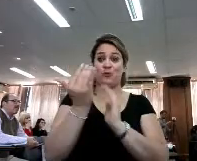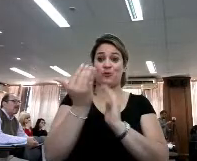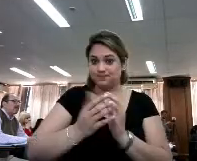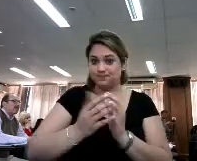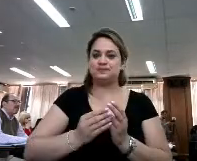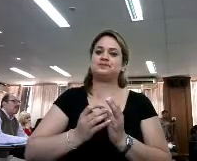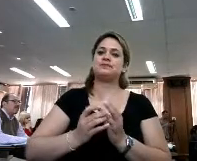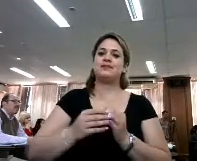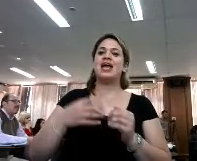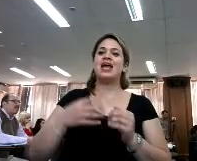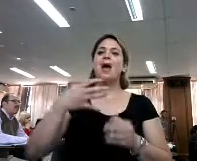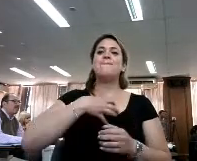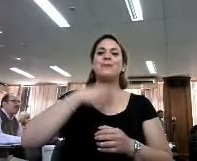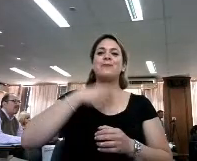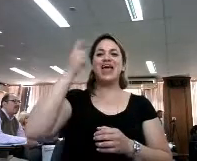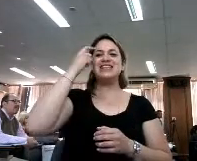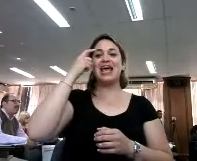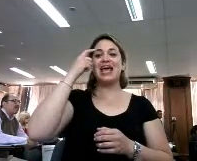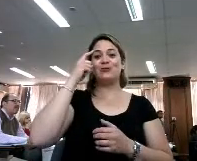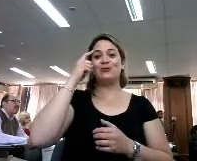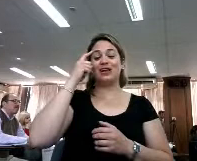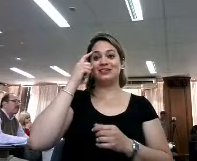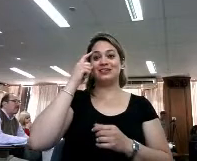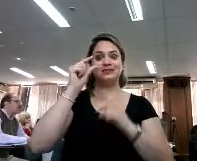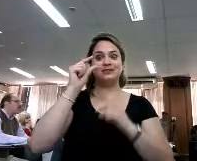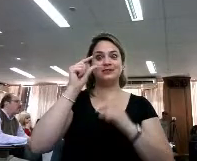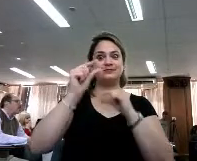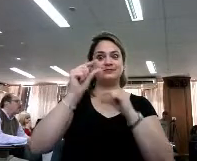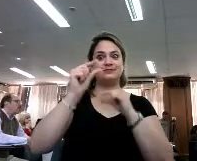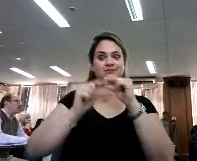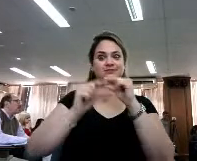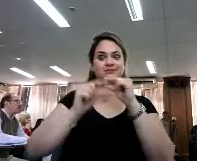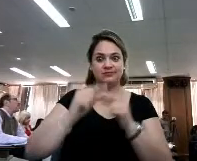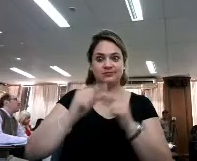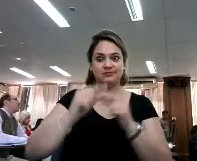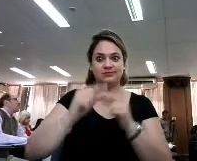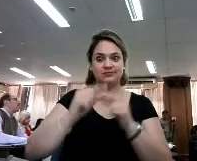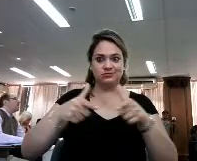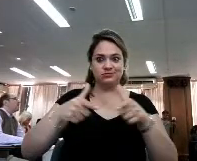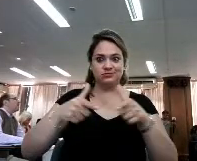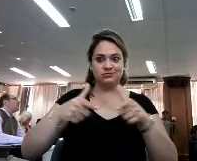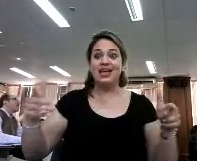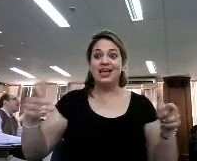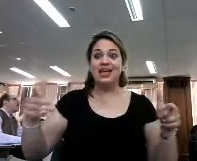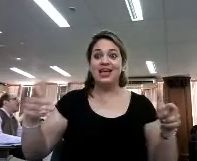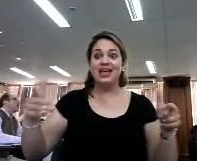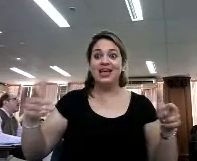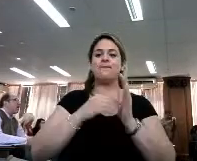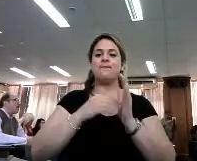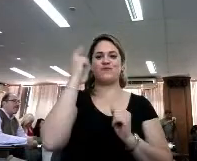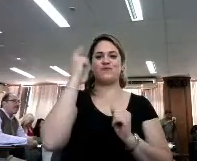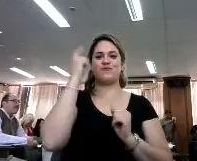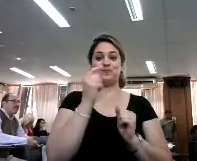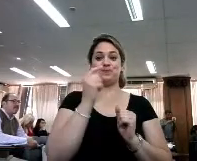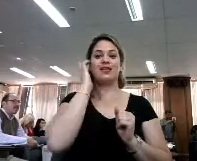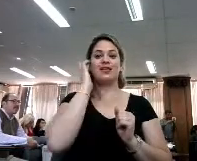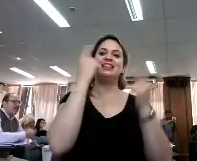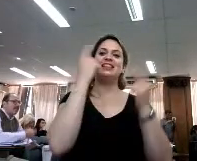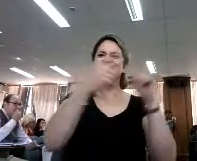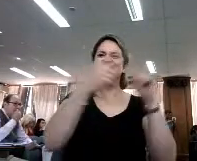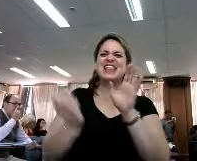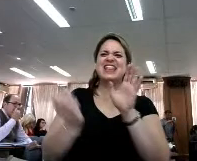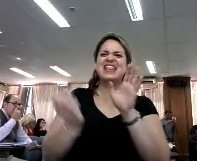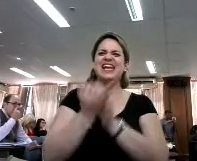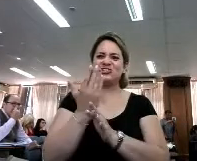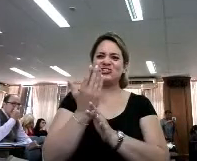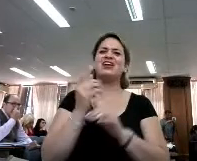la propiedad intelectual empieza a especializarse definitivamente desde las diferentes visiones, desde las diferentes creaciones y desde